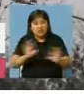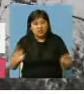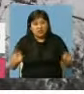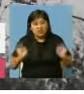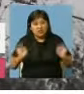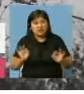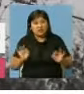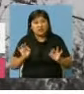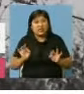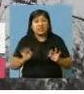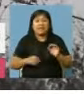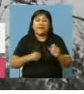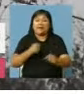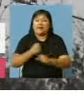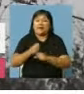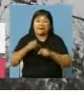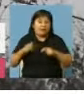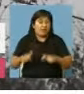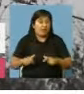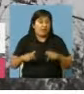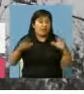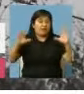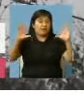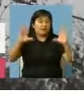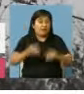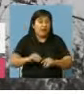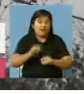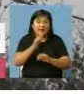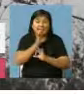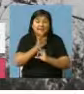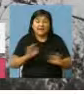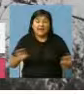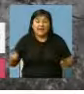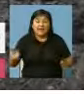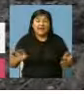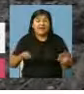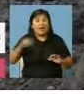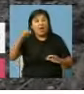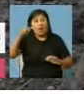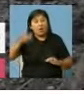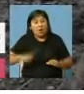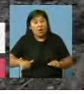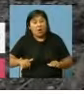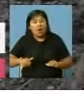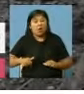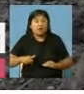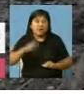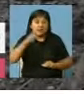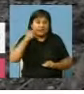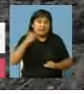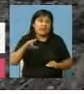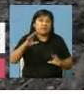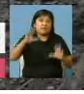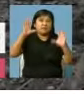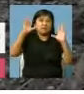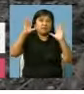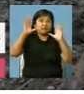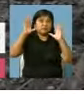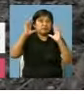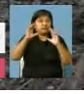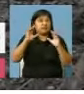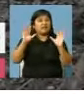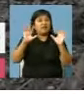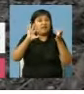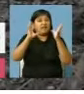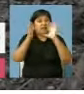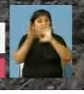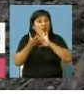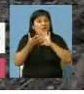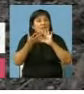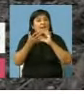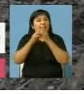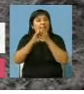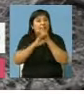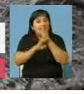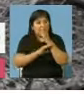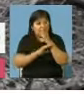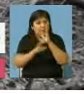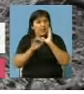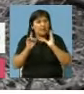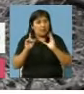condiciones climáticas lamentablemente no han ayudado. Recién hoy ha bajado un poco la temperatura, pero bueno, el pronóstico nos decía